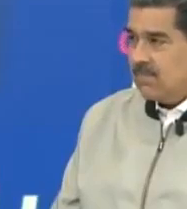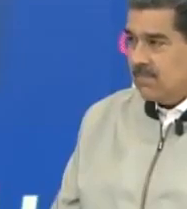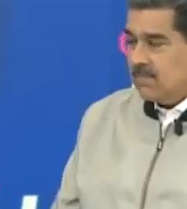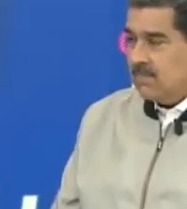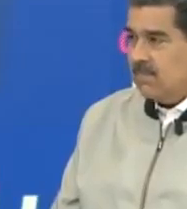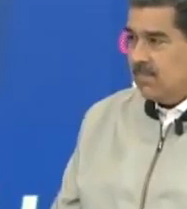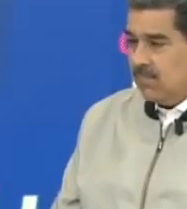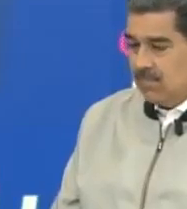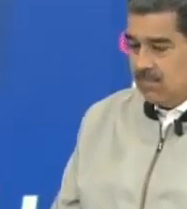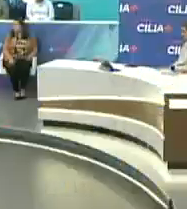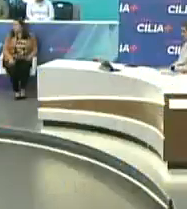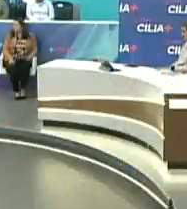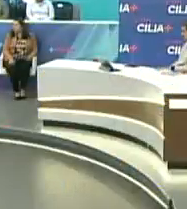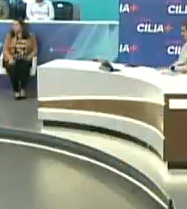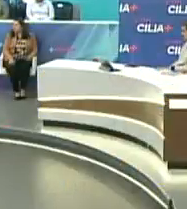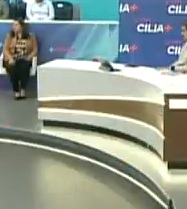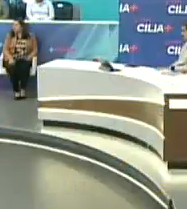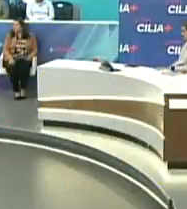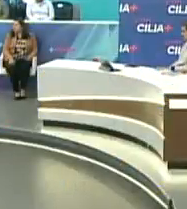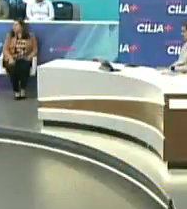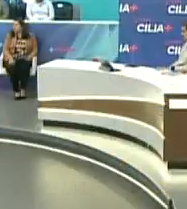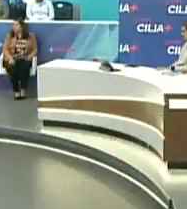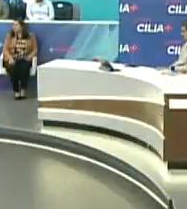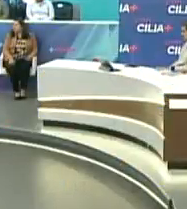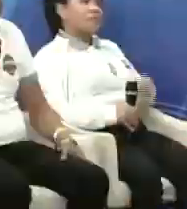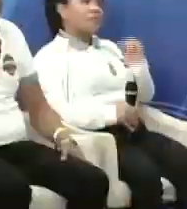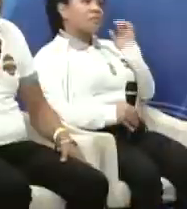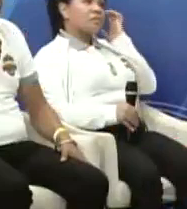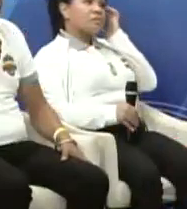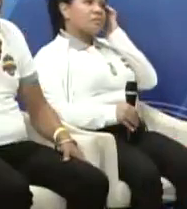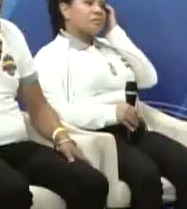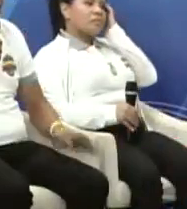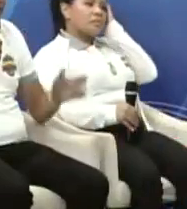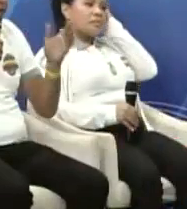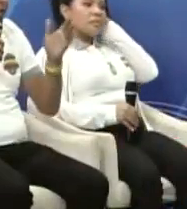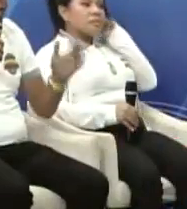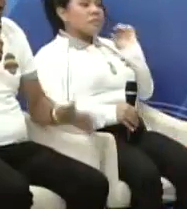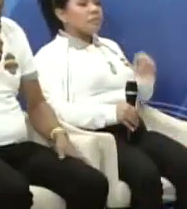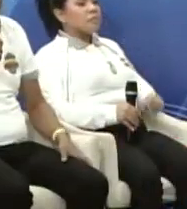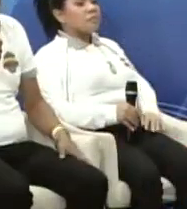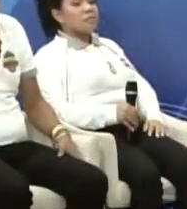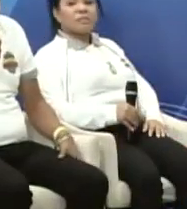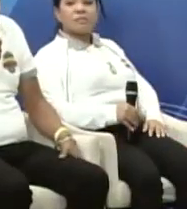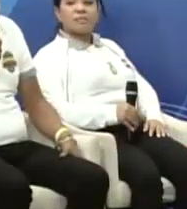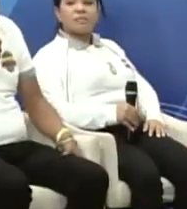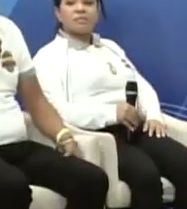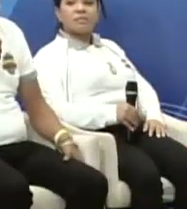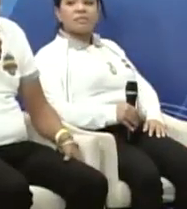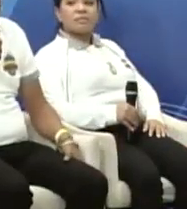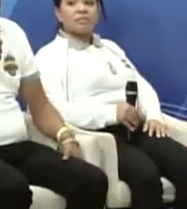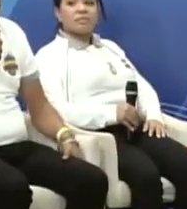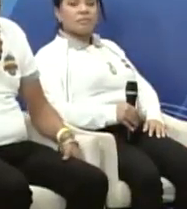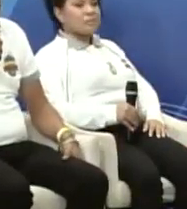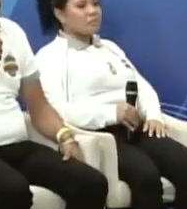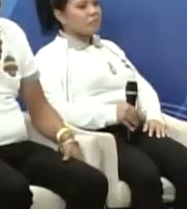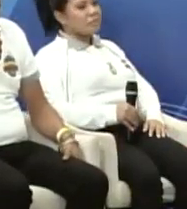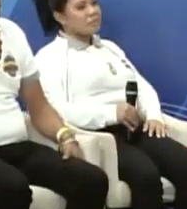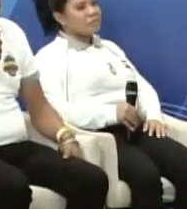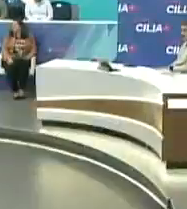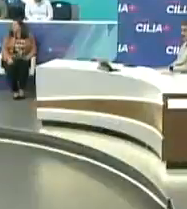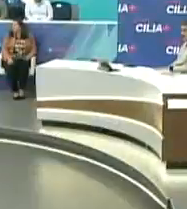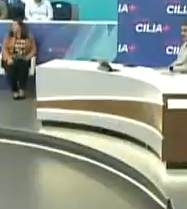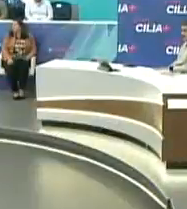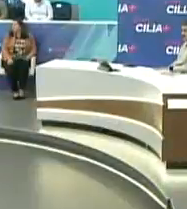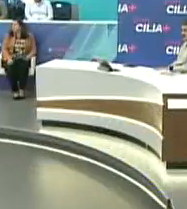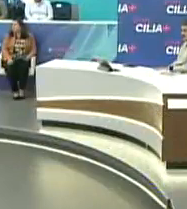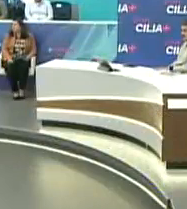Padre. Él fue trabajador de la UCB, de la Universidad Central de Venezuela. Bueno, claro. Camarada viejo de la izquierda, camarada. Sí, él